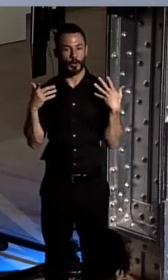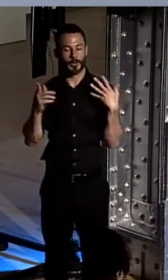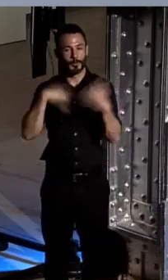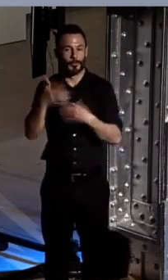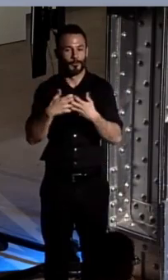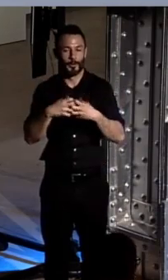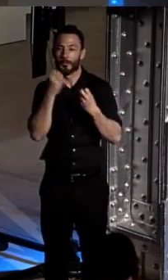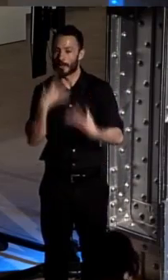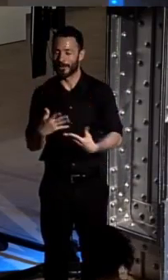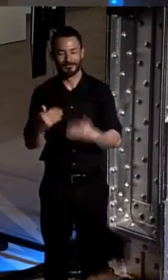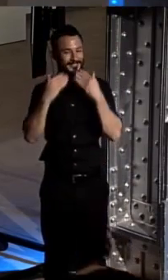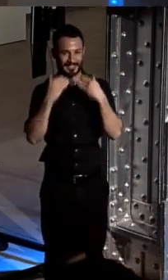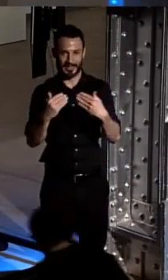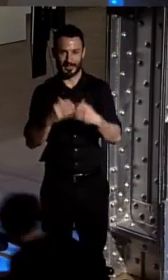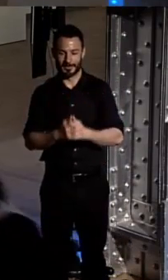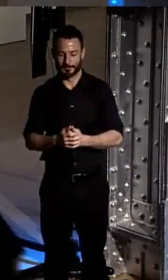Muchas gracias.